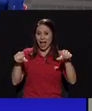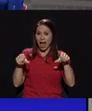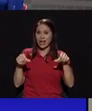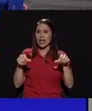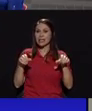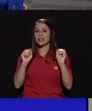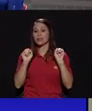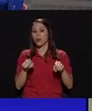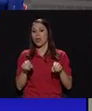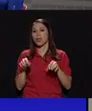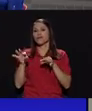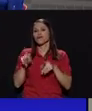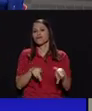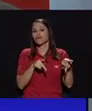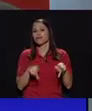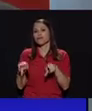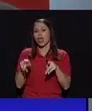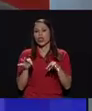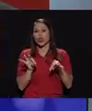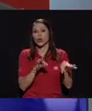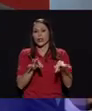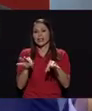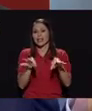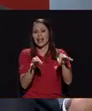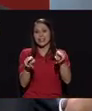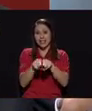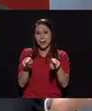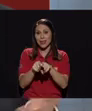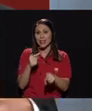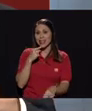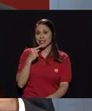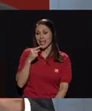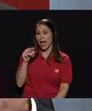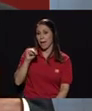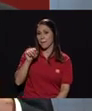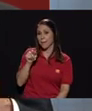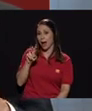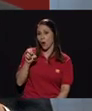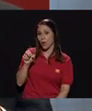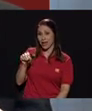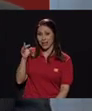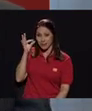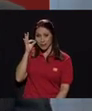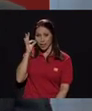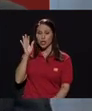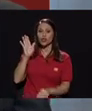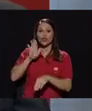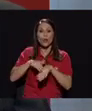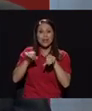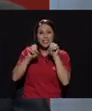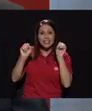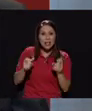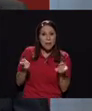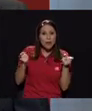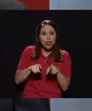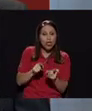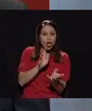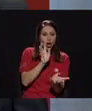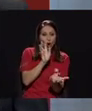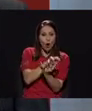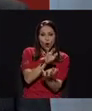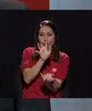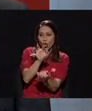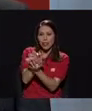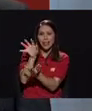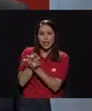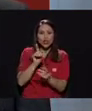áreas turísticas también decía Maureen del ecosistema y de los cocodrilos y de otros tipos de